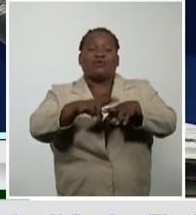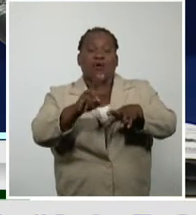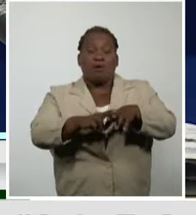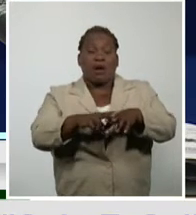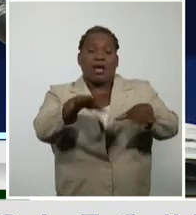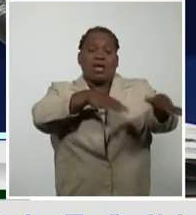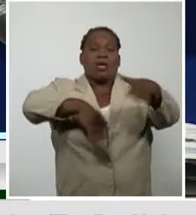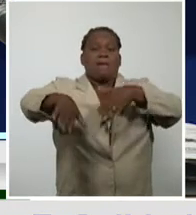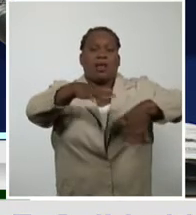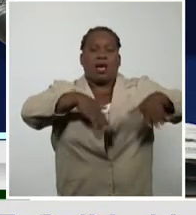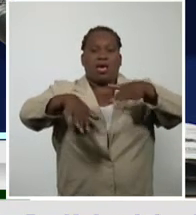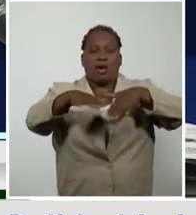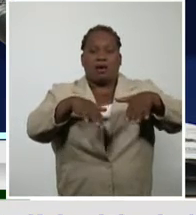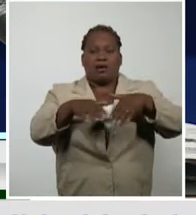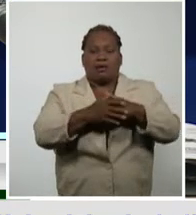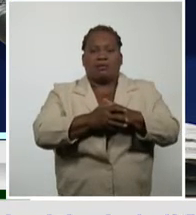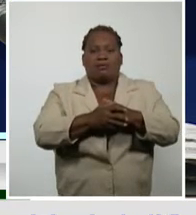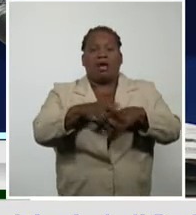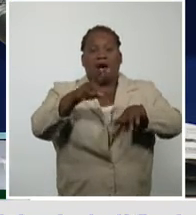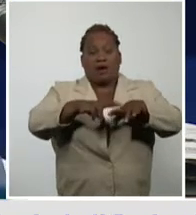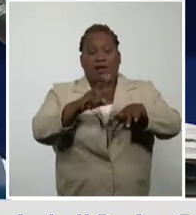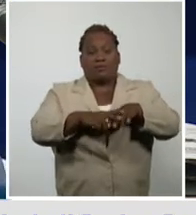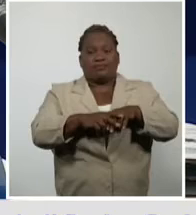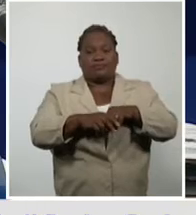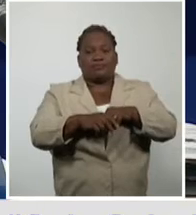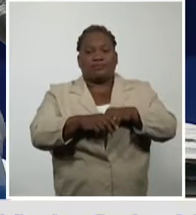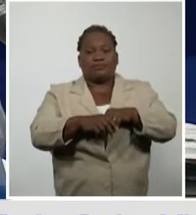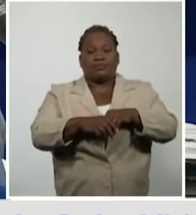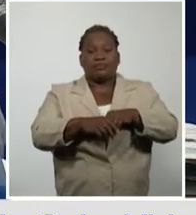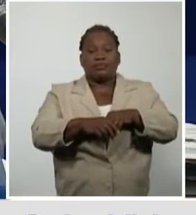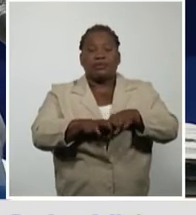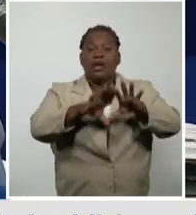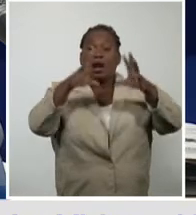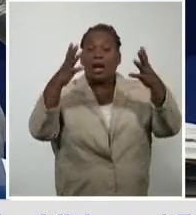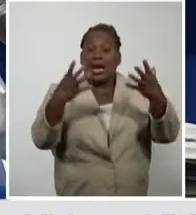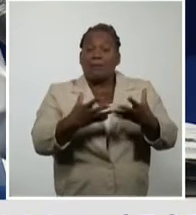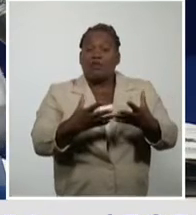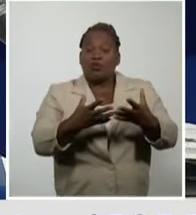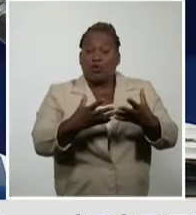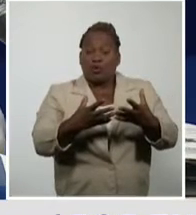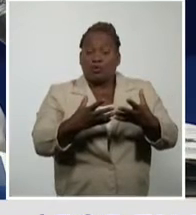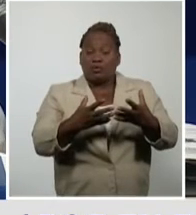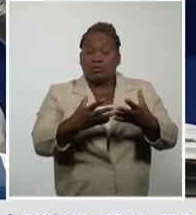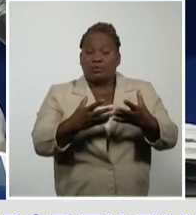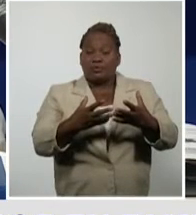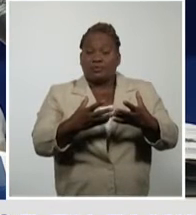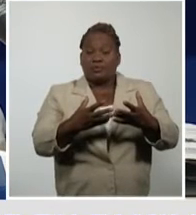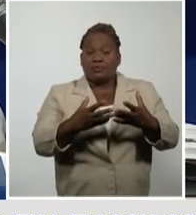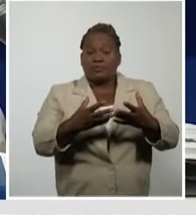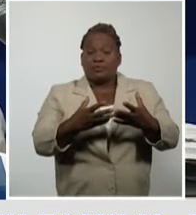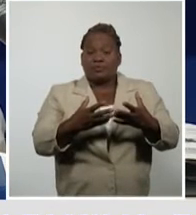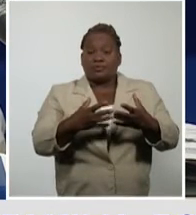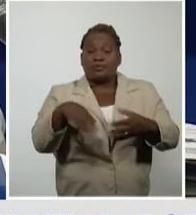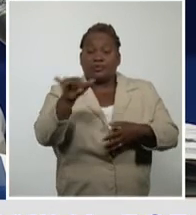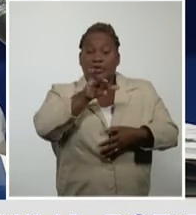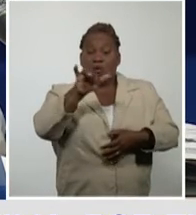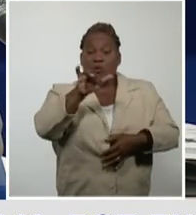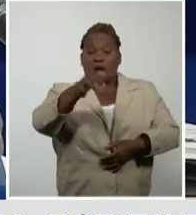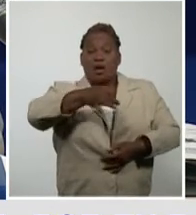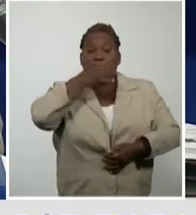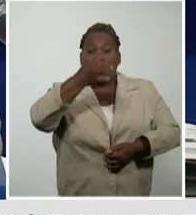provincia de La Habana. El mundo, como los medios de prensa